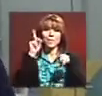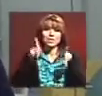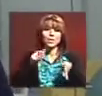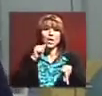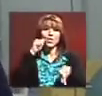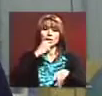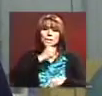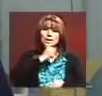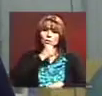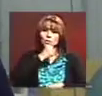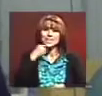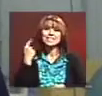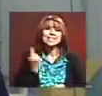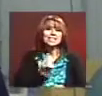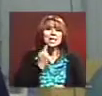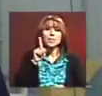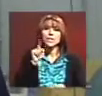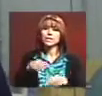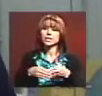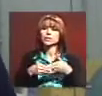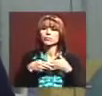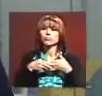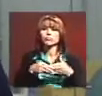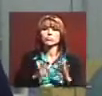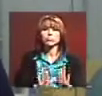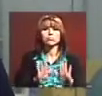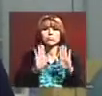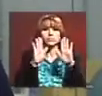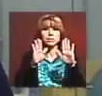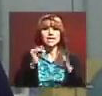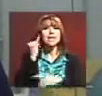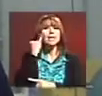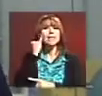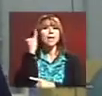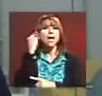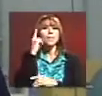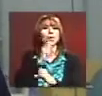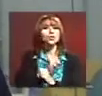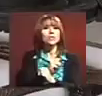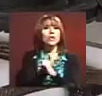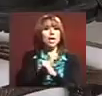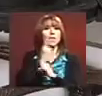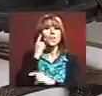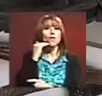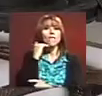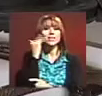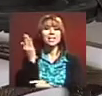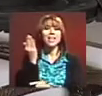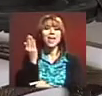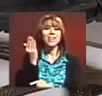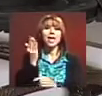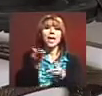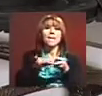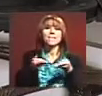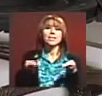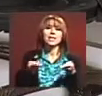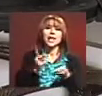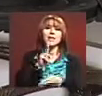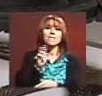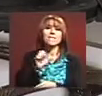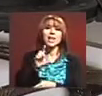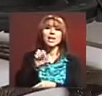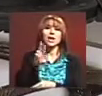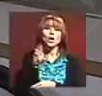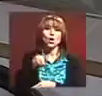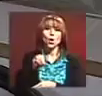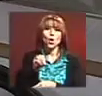mayor siempre tiene que ser súper cómodo. Lo ideal por seguridad y facilidad es que sean de velcro, o sea, que sea de amarrar,